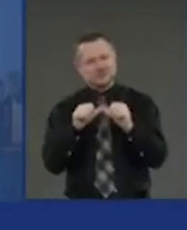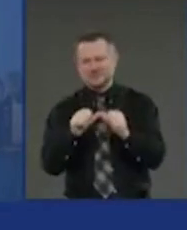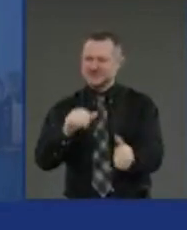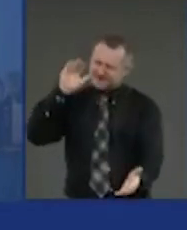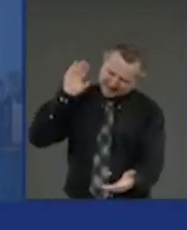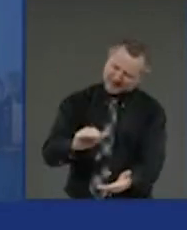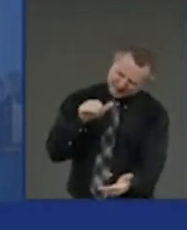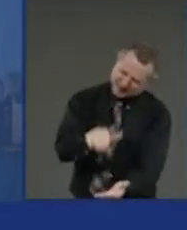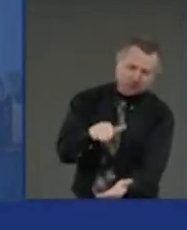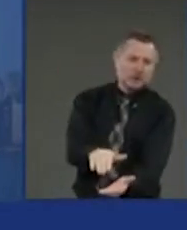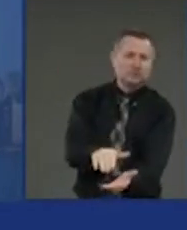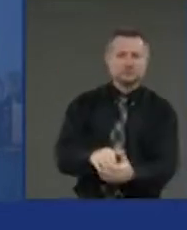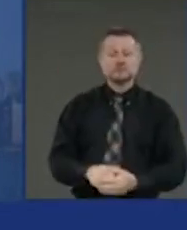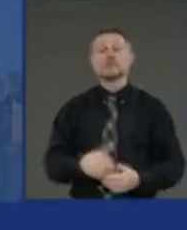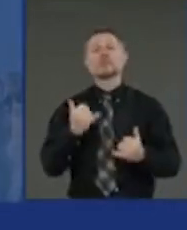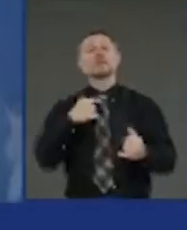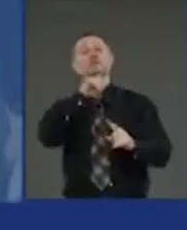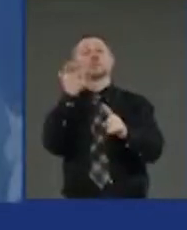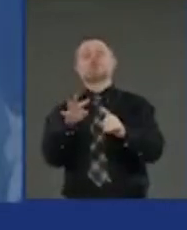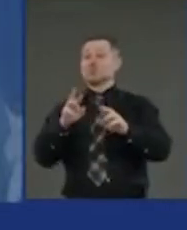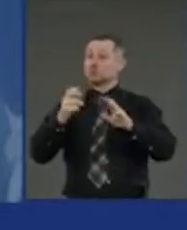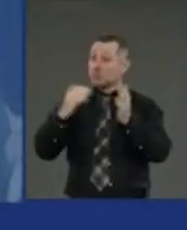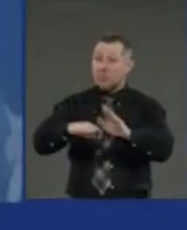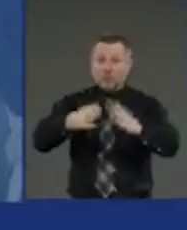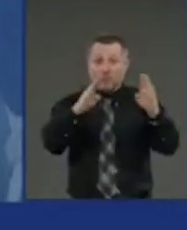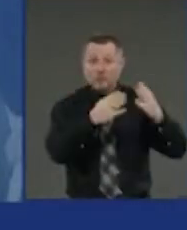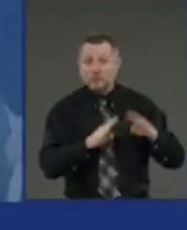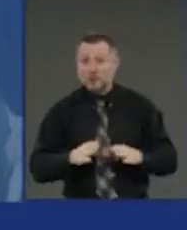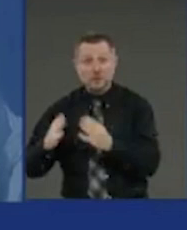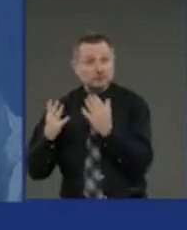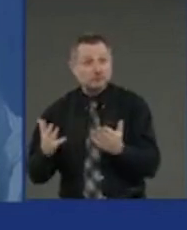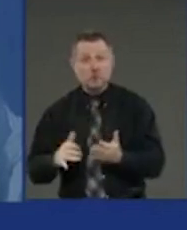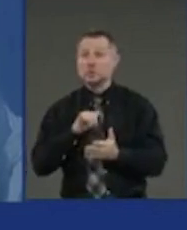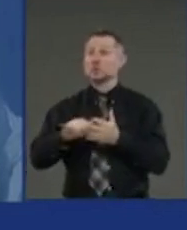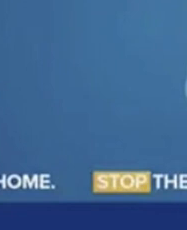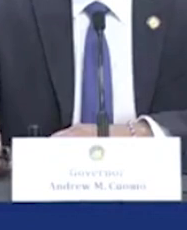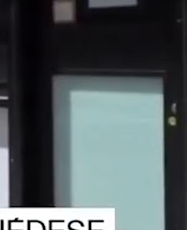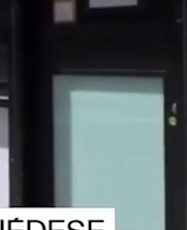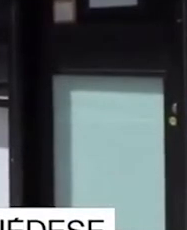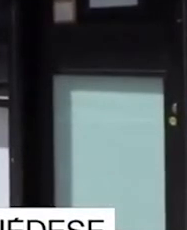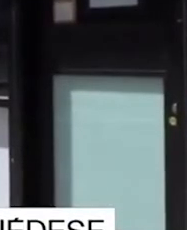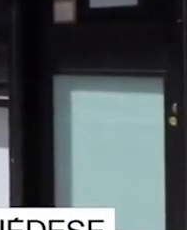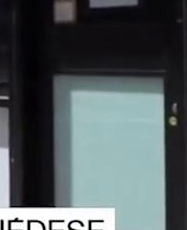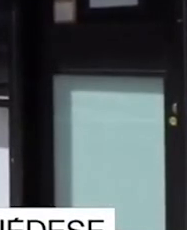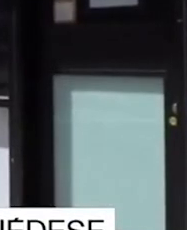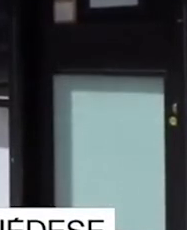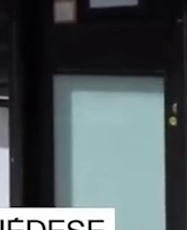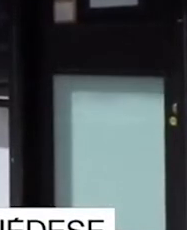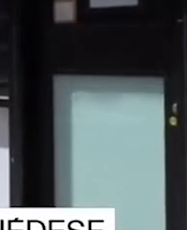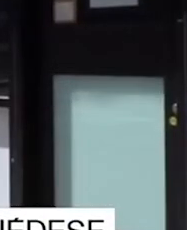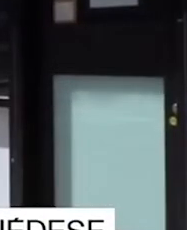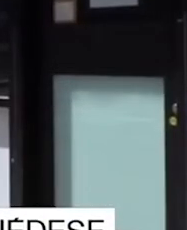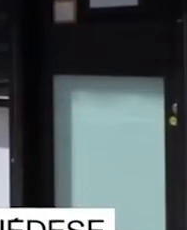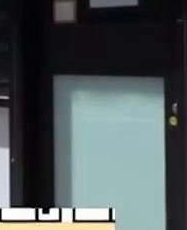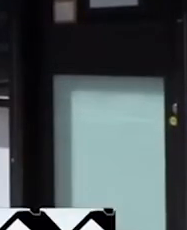El gobernador de Nueva York, Andrew Cuomo, informó este viernes que a partir del 8 de junio se reanudarán las actividades no esenciales en la ciudad